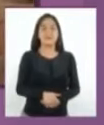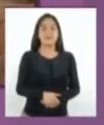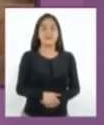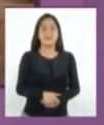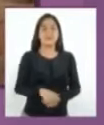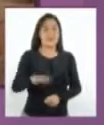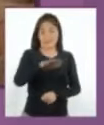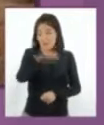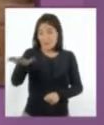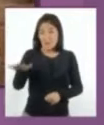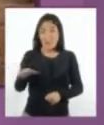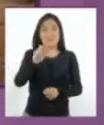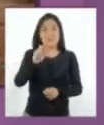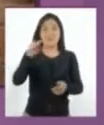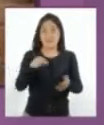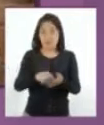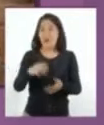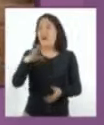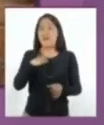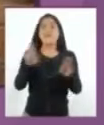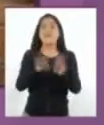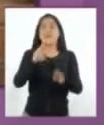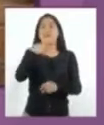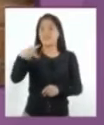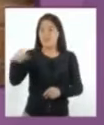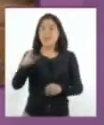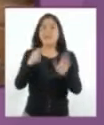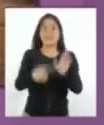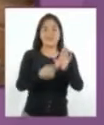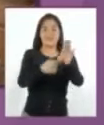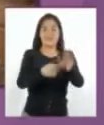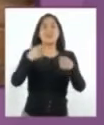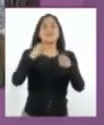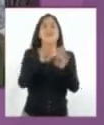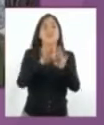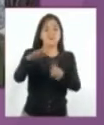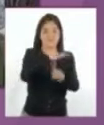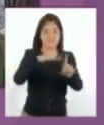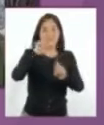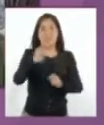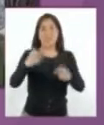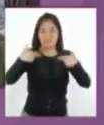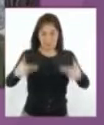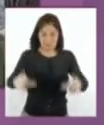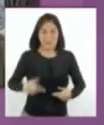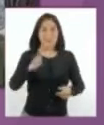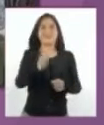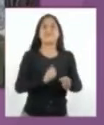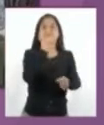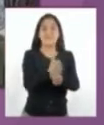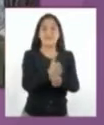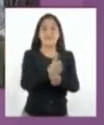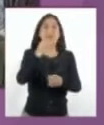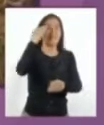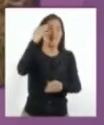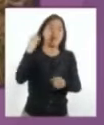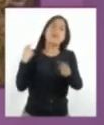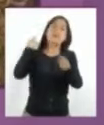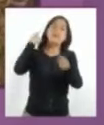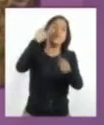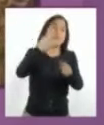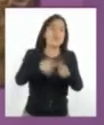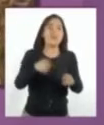Los paisajes culturales son bienes que ilustran la evolución de la sociedad humana y sus asentamientos a lo largo del tiempo,